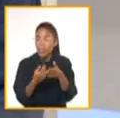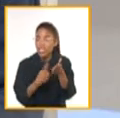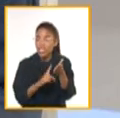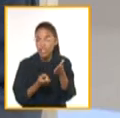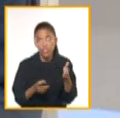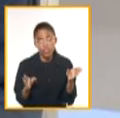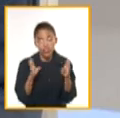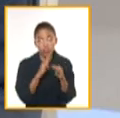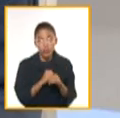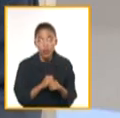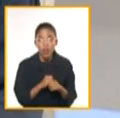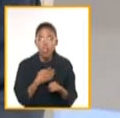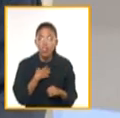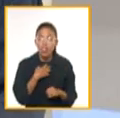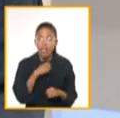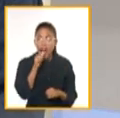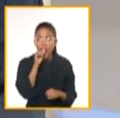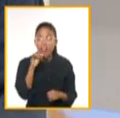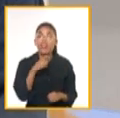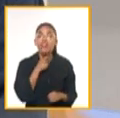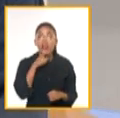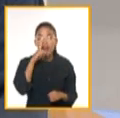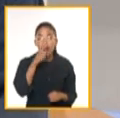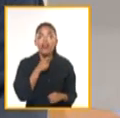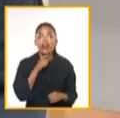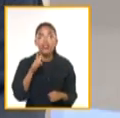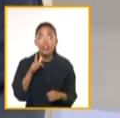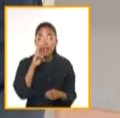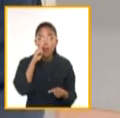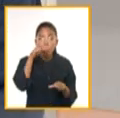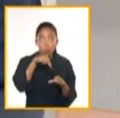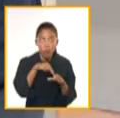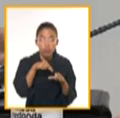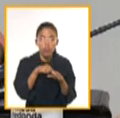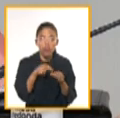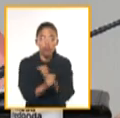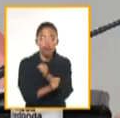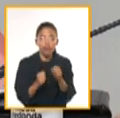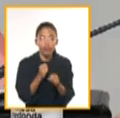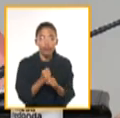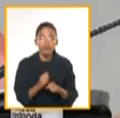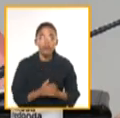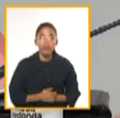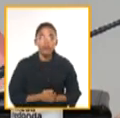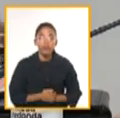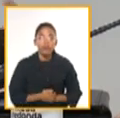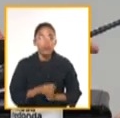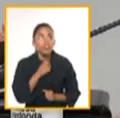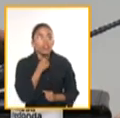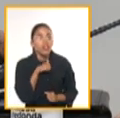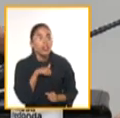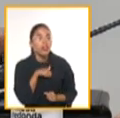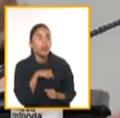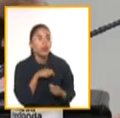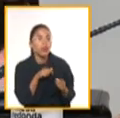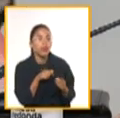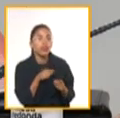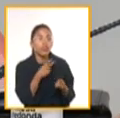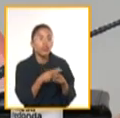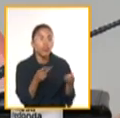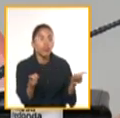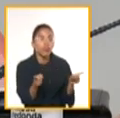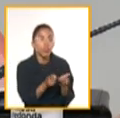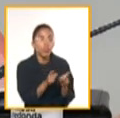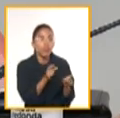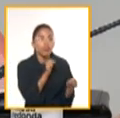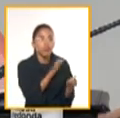microsistema, con generación 10 y generación fuel de la generación distribuida como tal. Las islas de la generación distribuida se activaron de manera inmediata